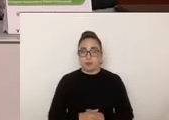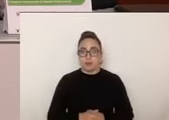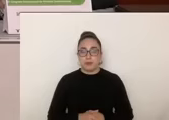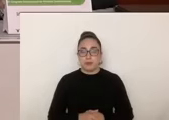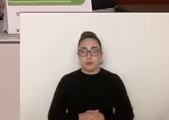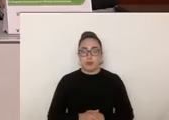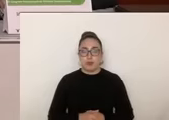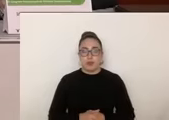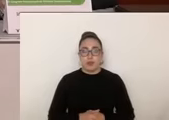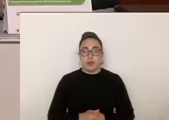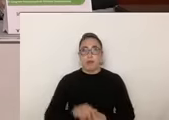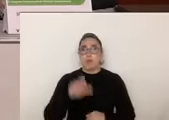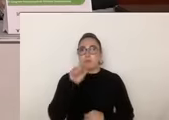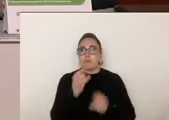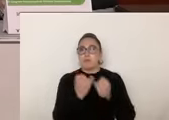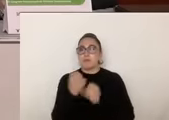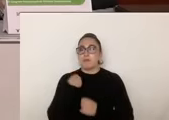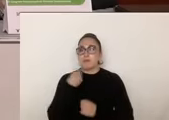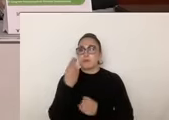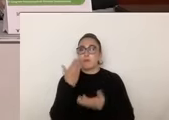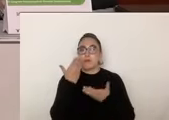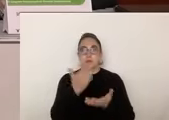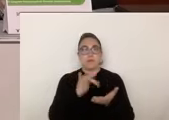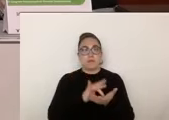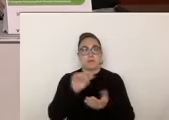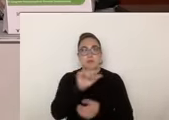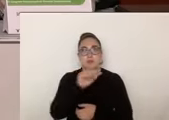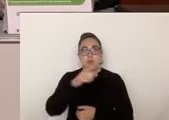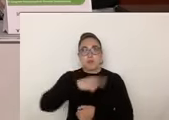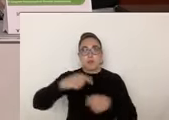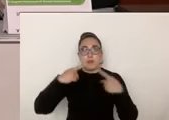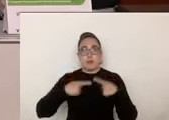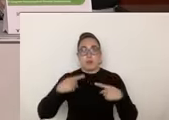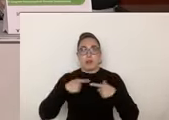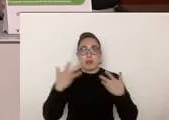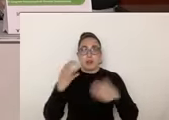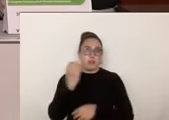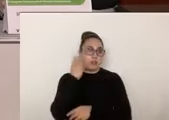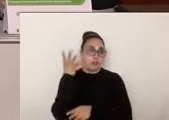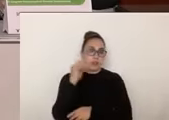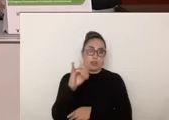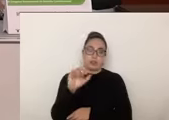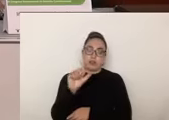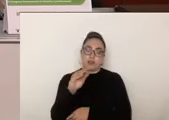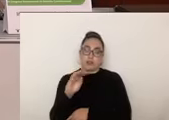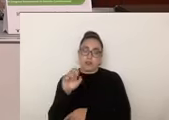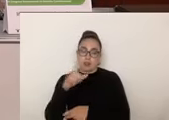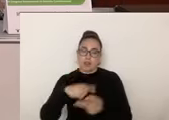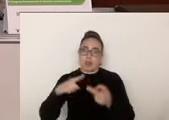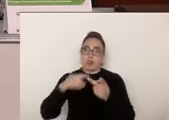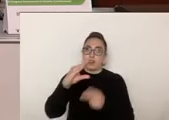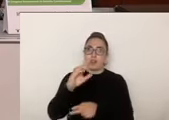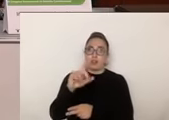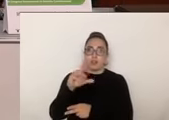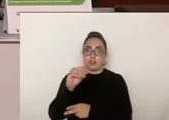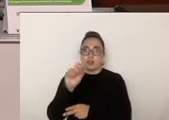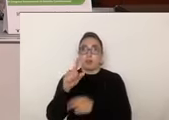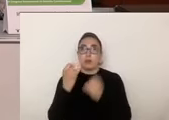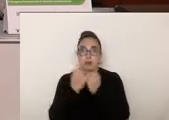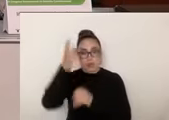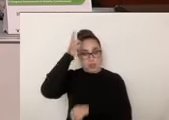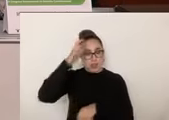Quisiera agradecer también a los organizadores del Congreso, Isabel Montoya y Carlos de la Rosa. Muchas gracias también a la directora del Centro de